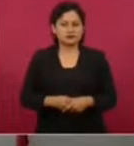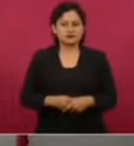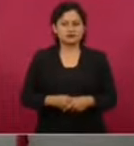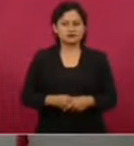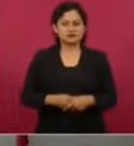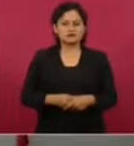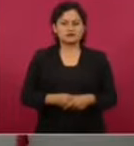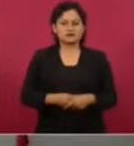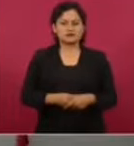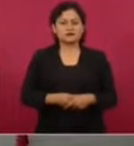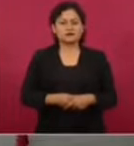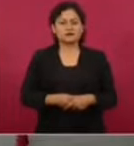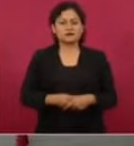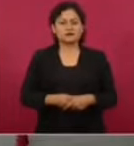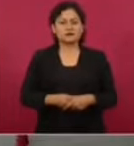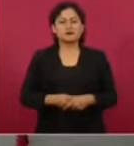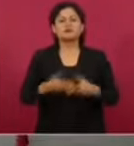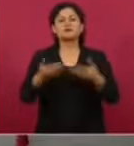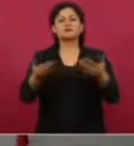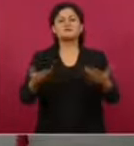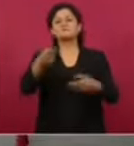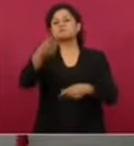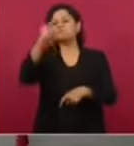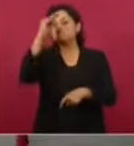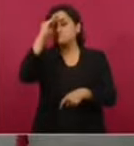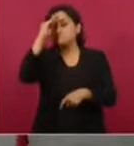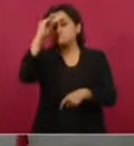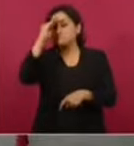pero ese imagínense